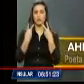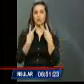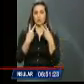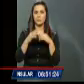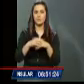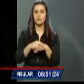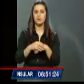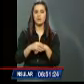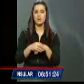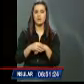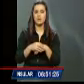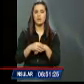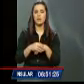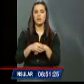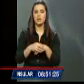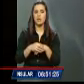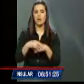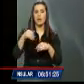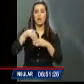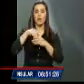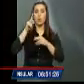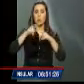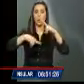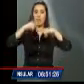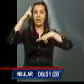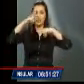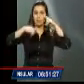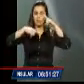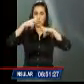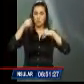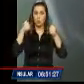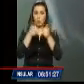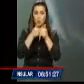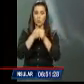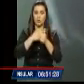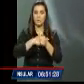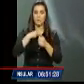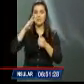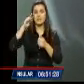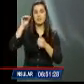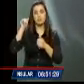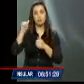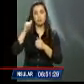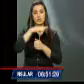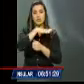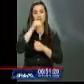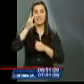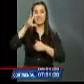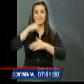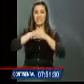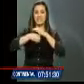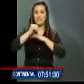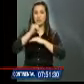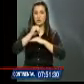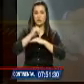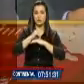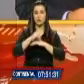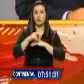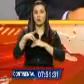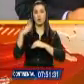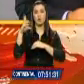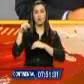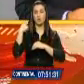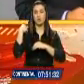planta, en un edificio, junto a mi esposa y mis tres hijos. No tenemos